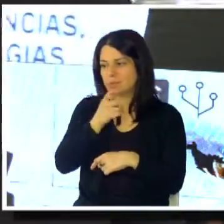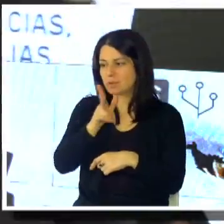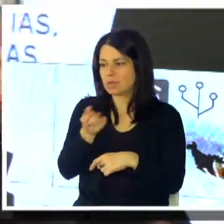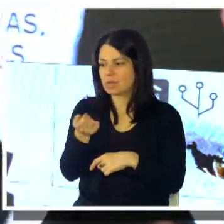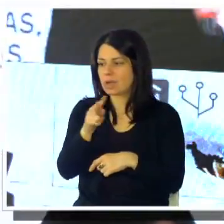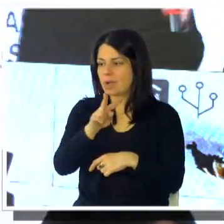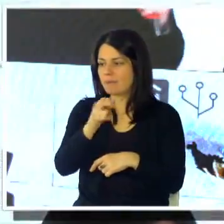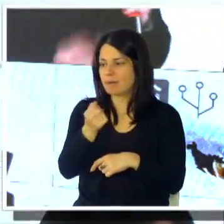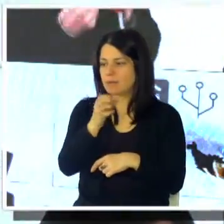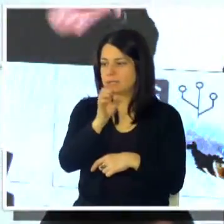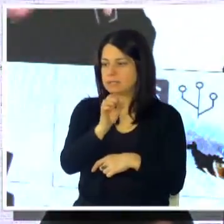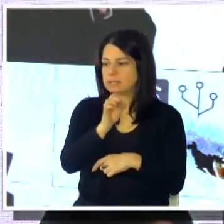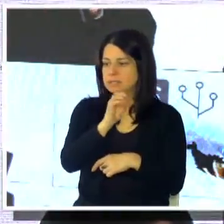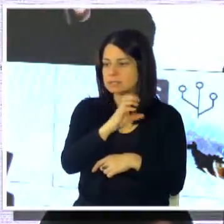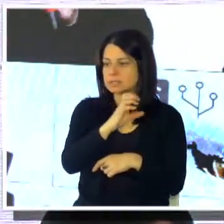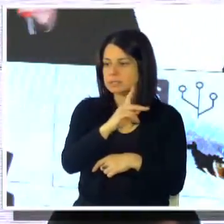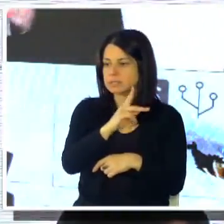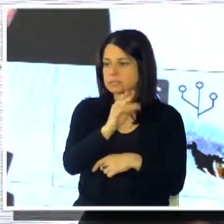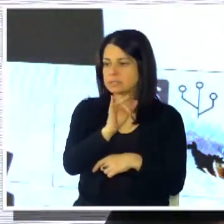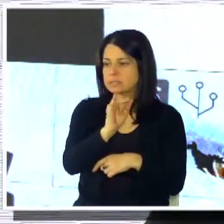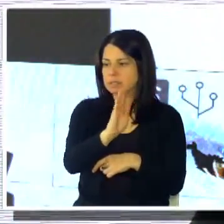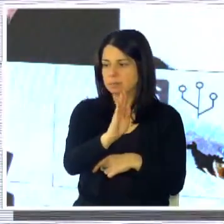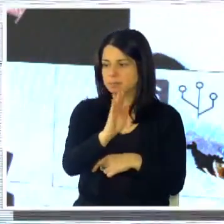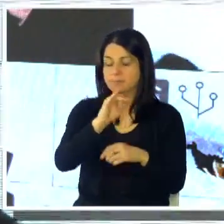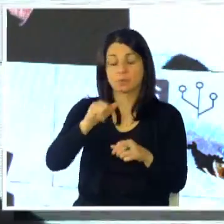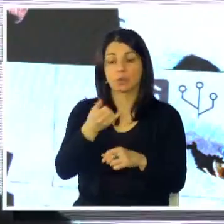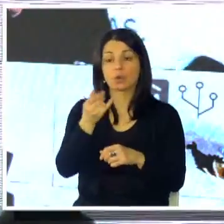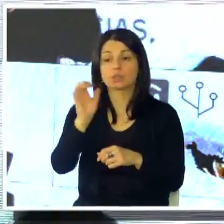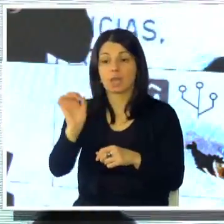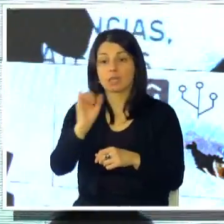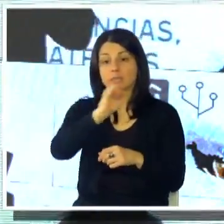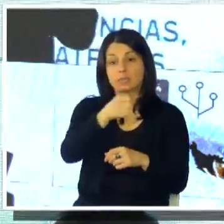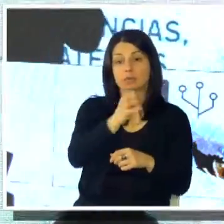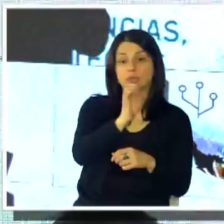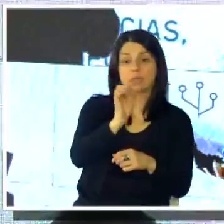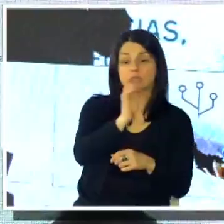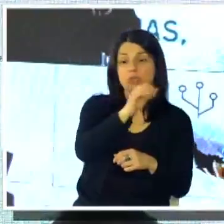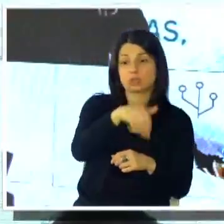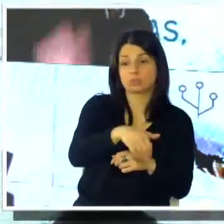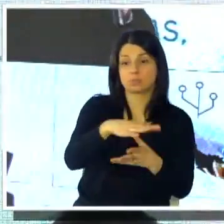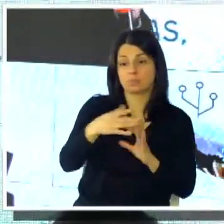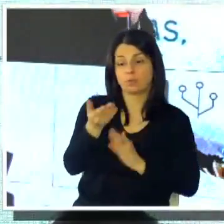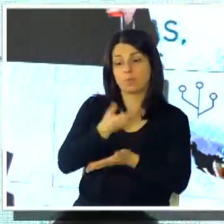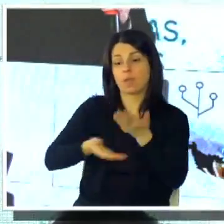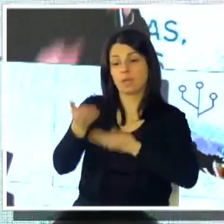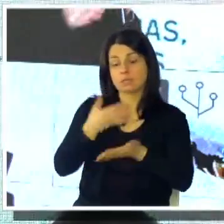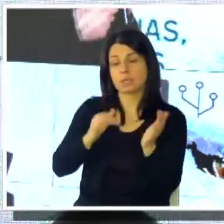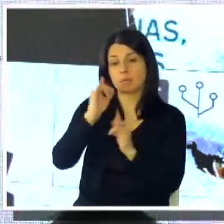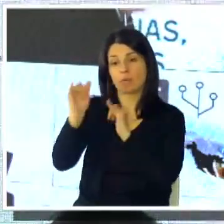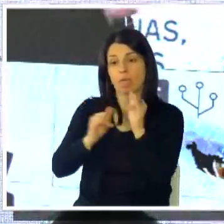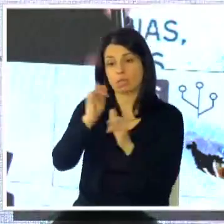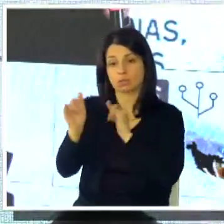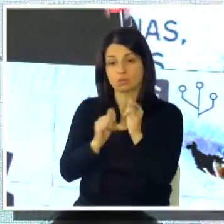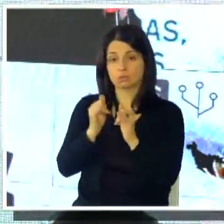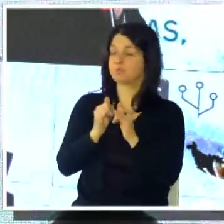JavaScript. Estamos usando Node.js y JSON como formato de intercambio de datos. Y